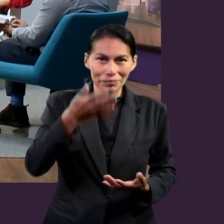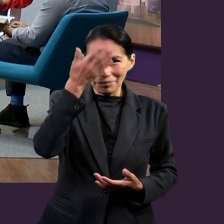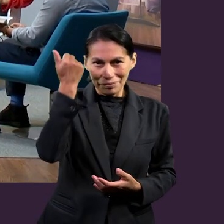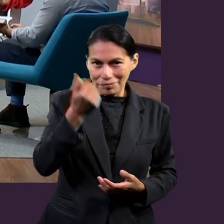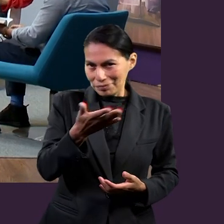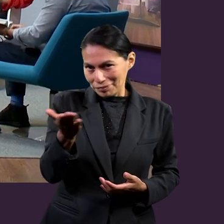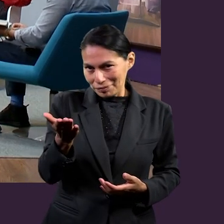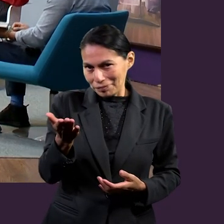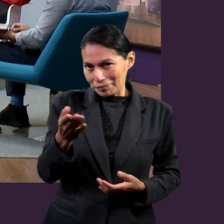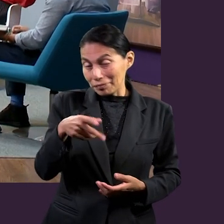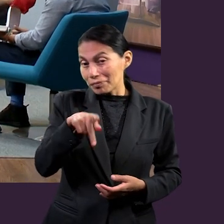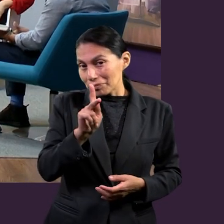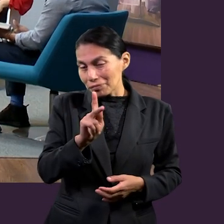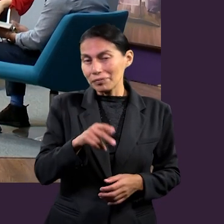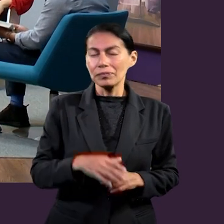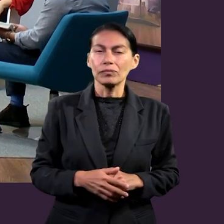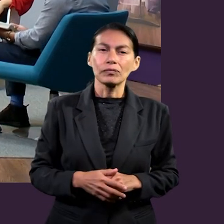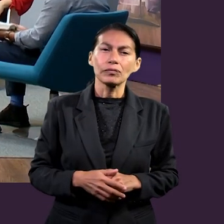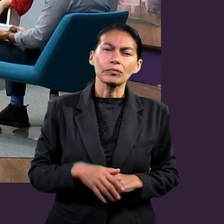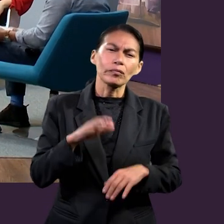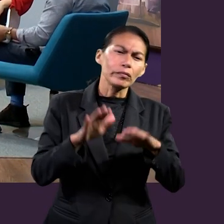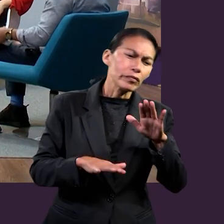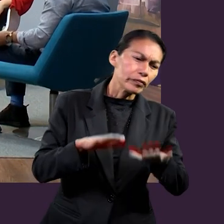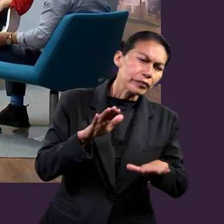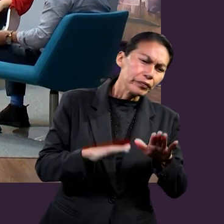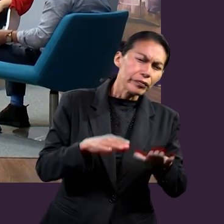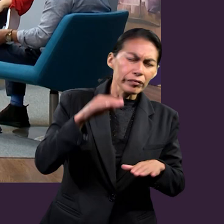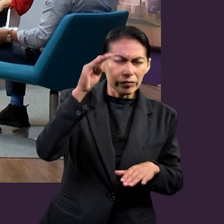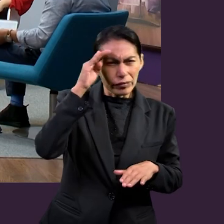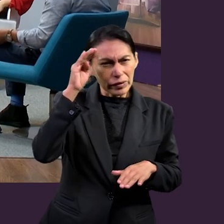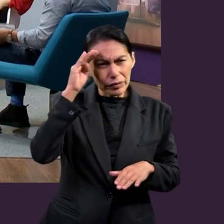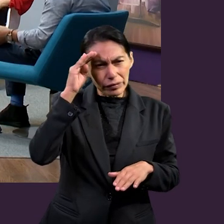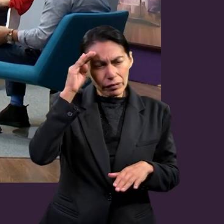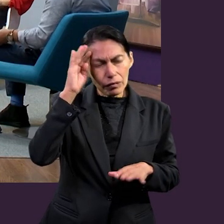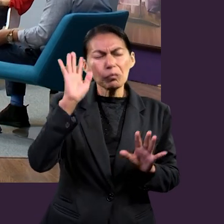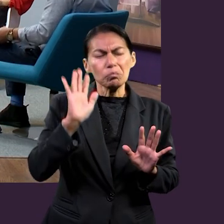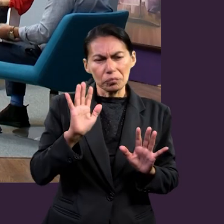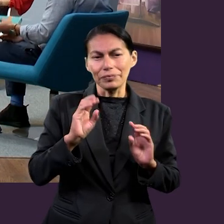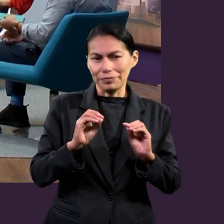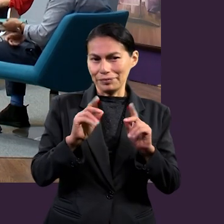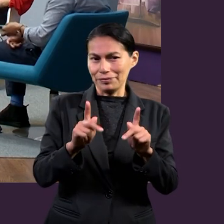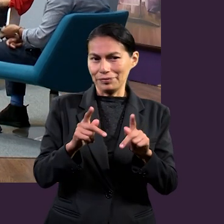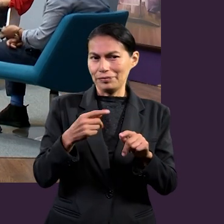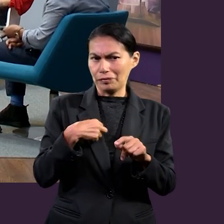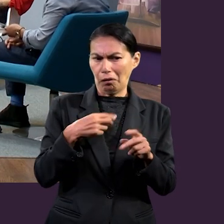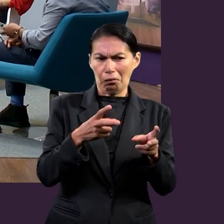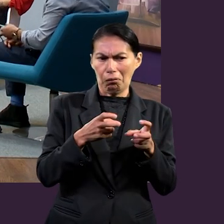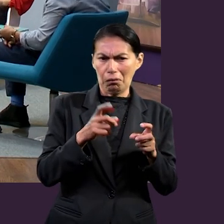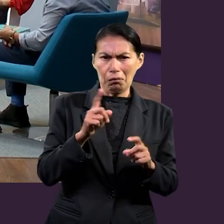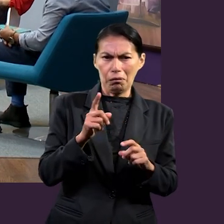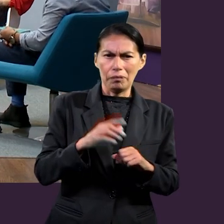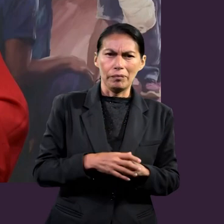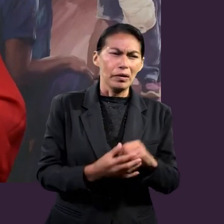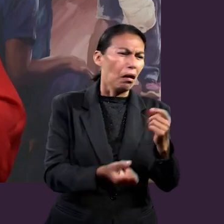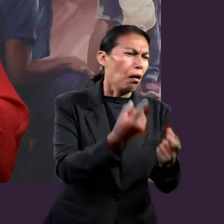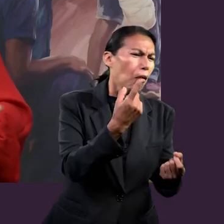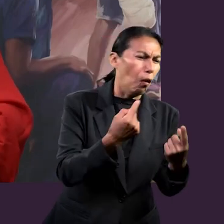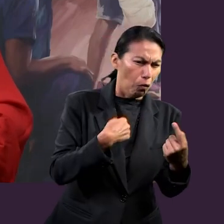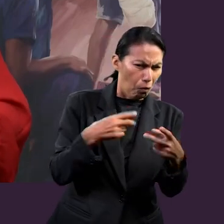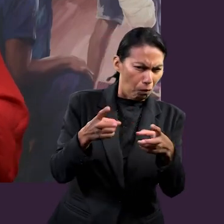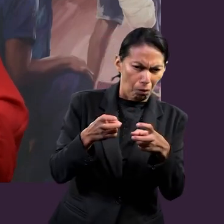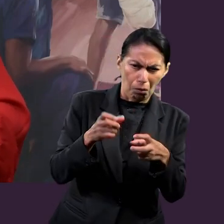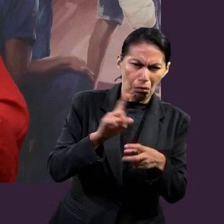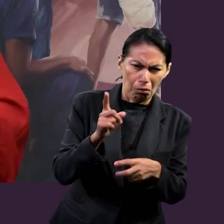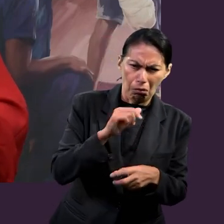No sé, no sé ustedes, pero a veces pienso, ok, ya no voy a robar. Y muchos dirán, no, pues yo no